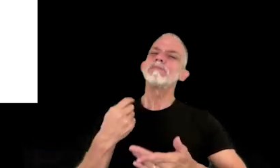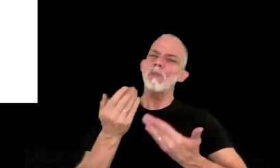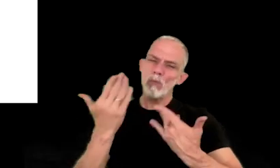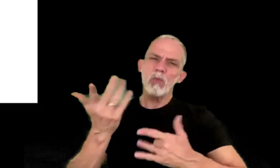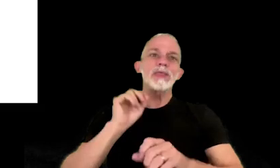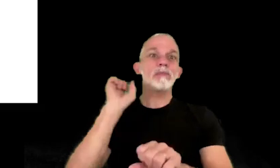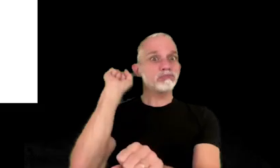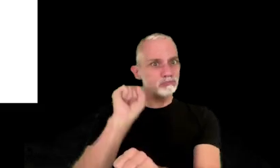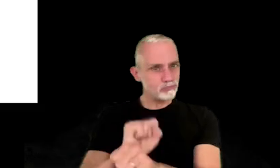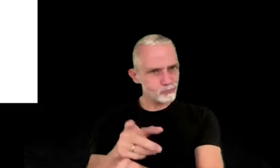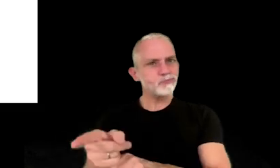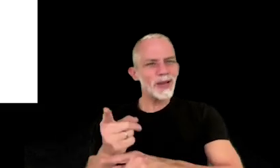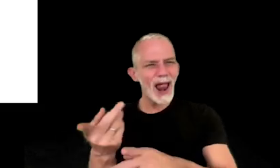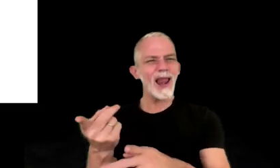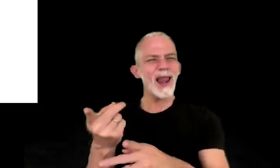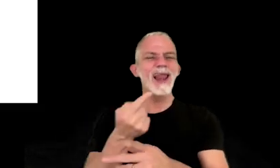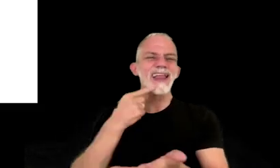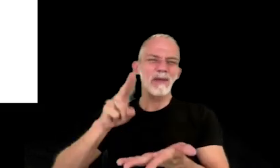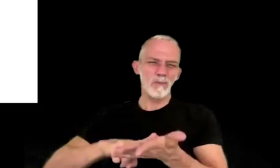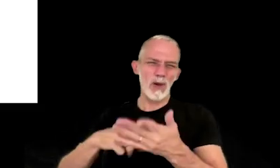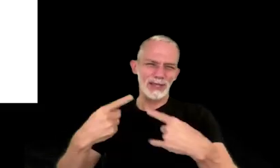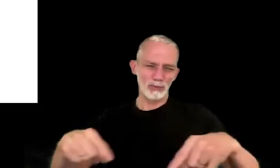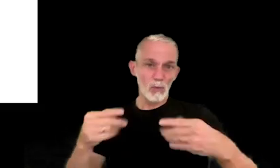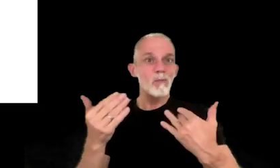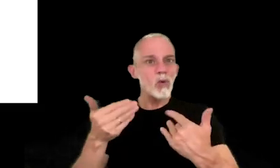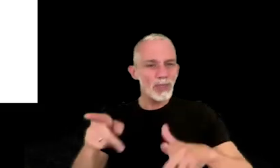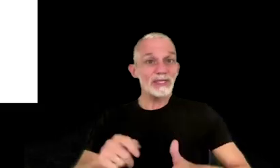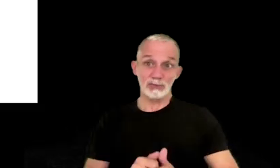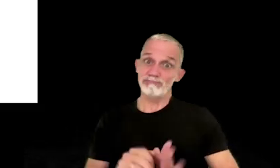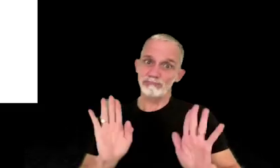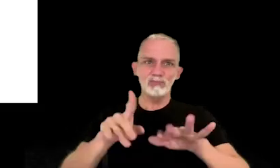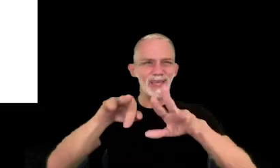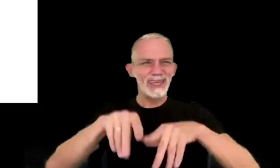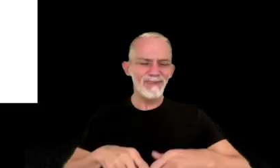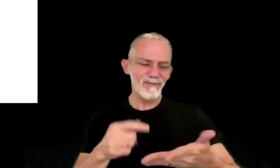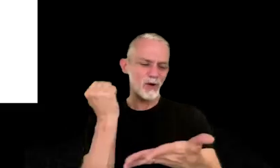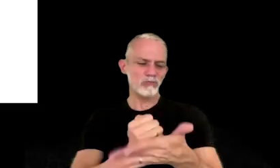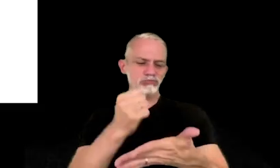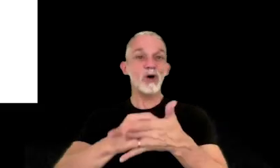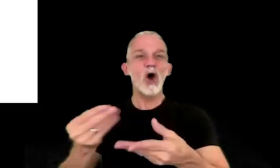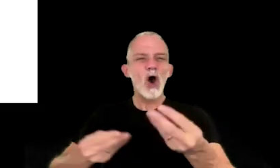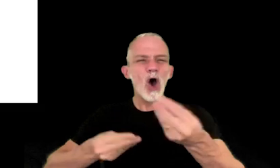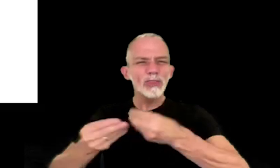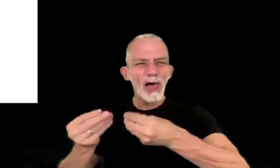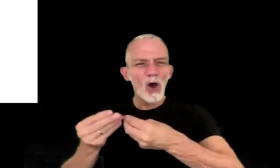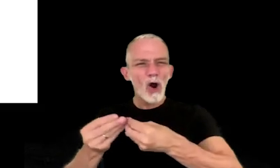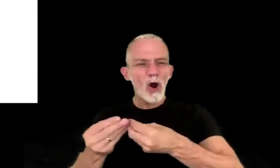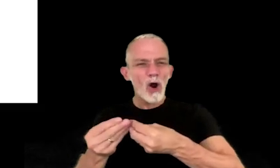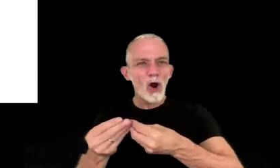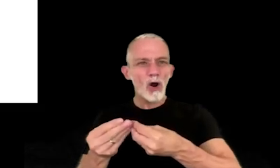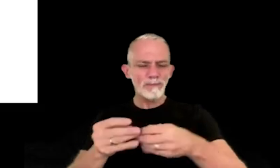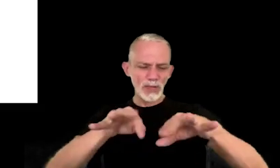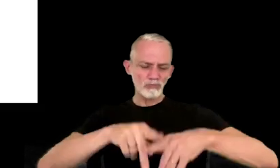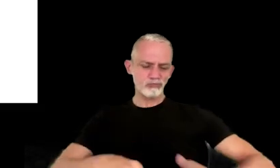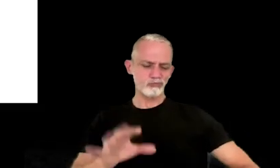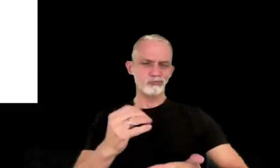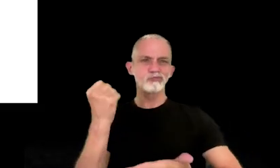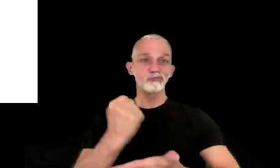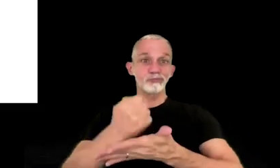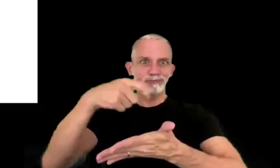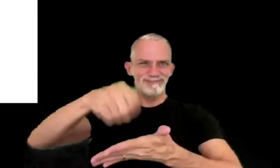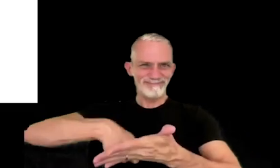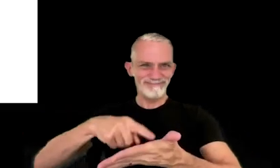penal tributario. A lo cual ese informe de contador público está vinculado con el